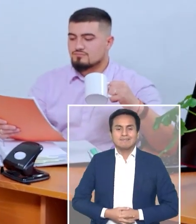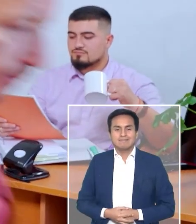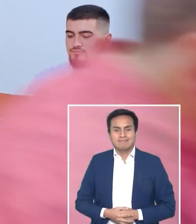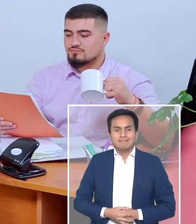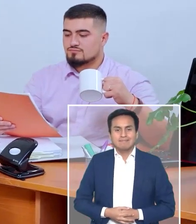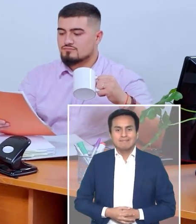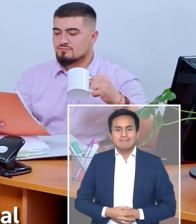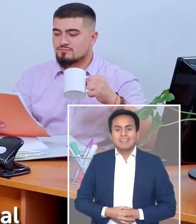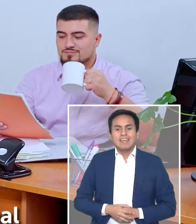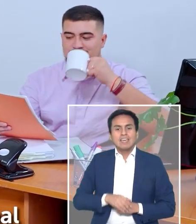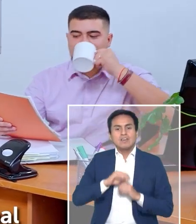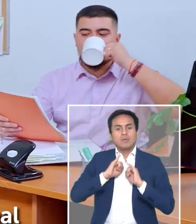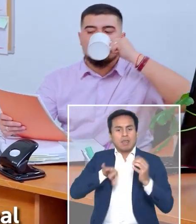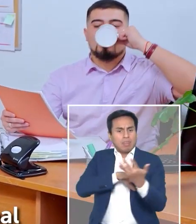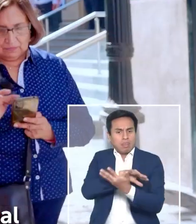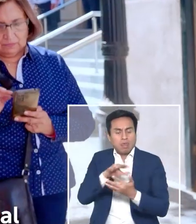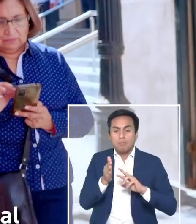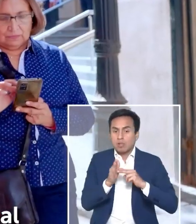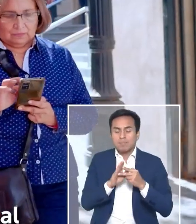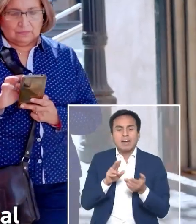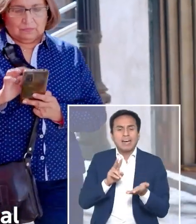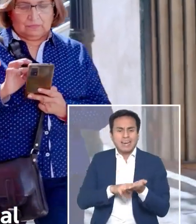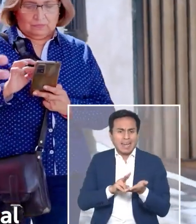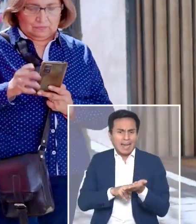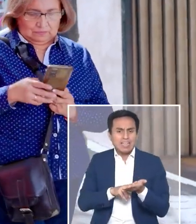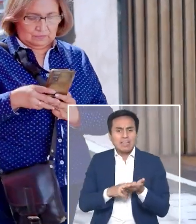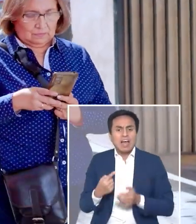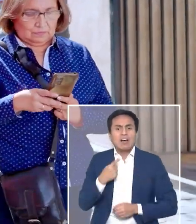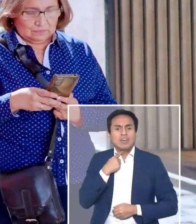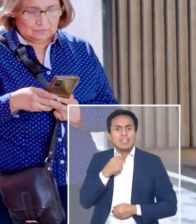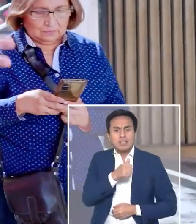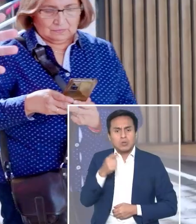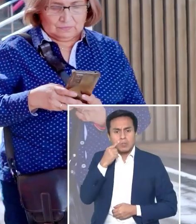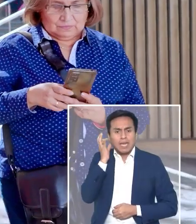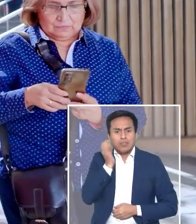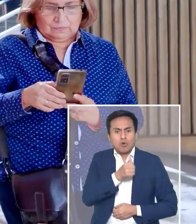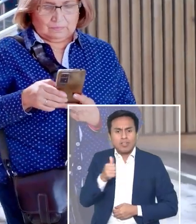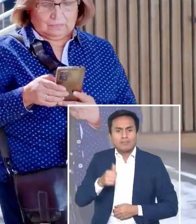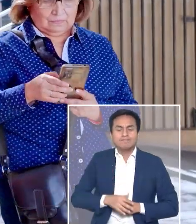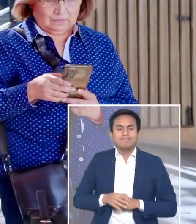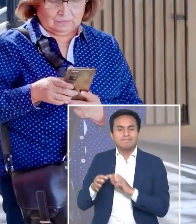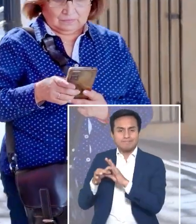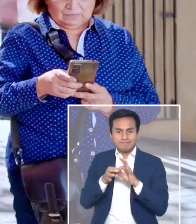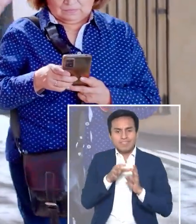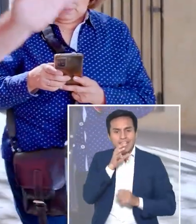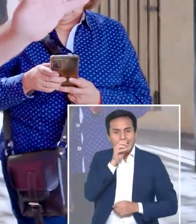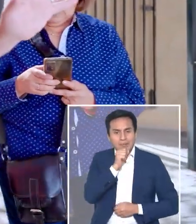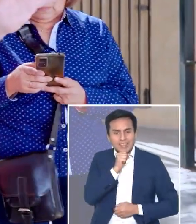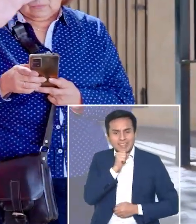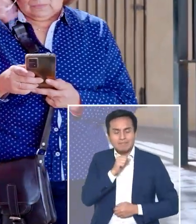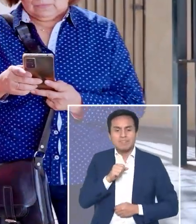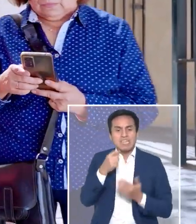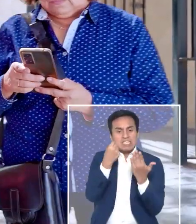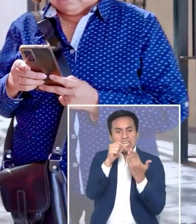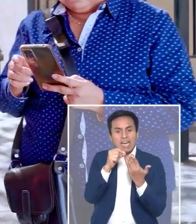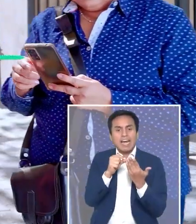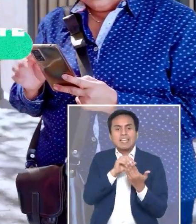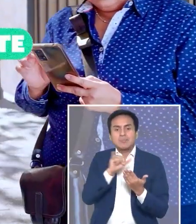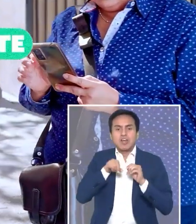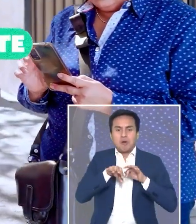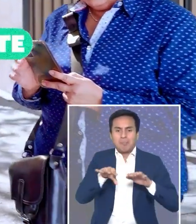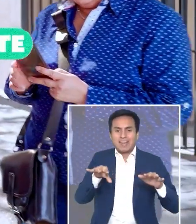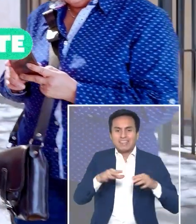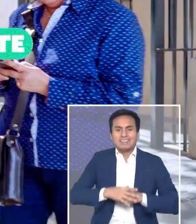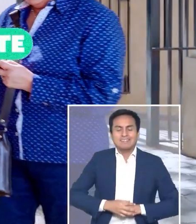quieras la desinformación es un problema real y nos afecta a todos y todas por eso aguanta chequea